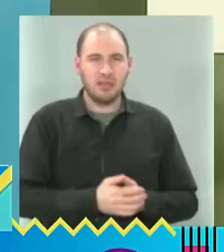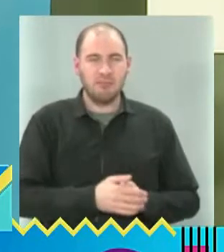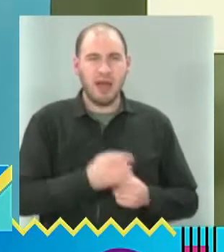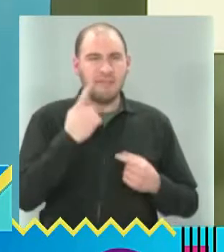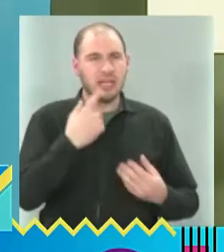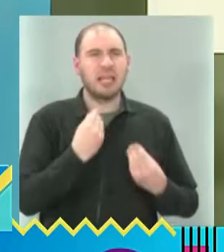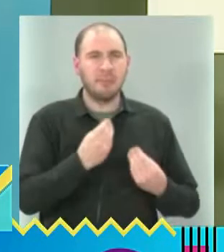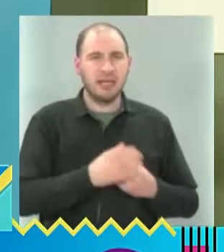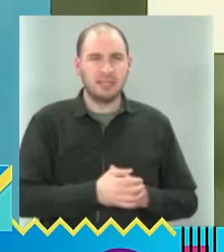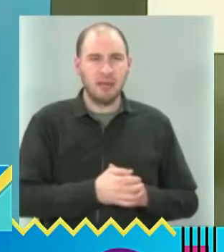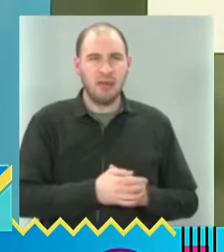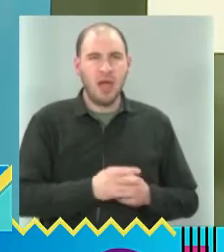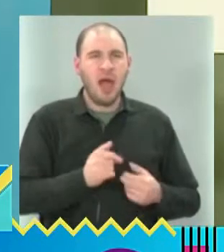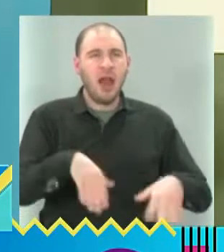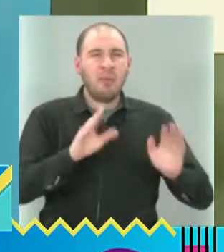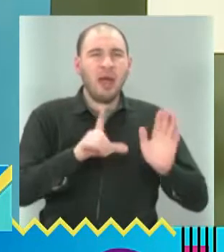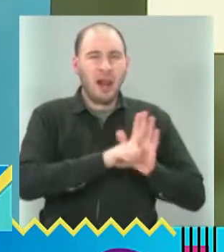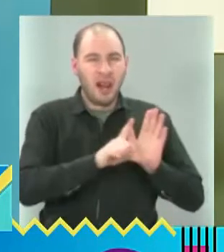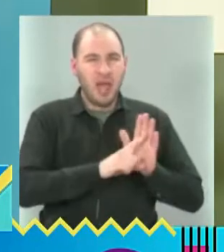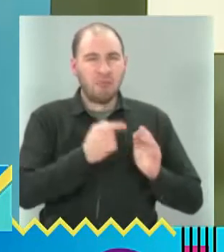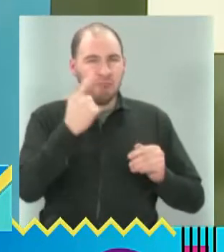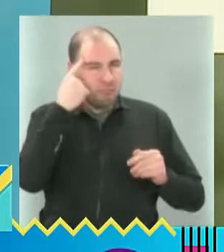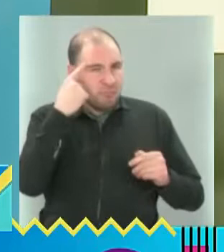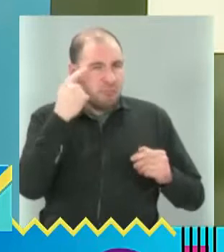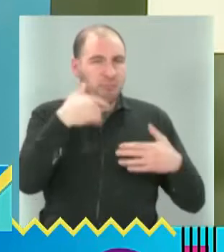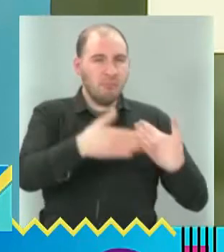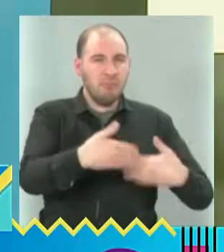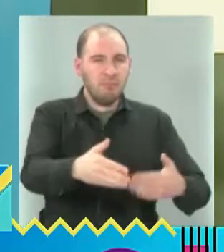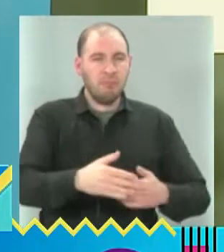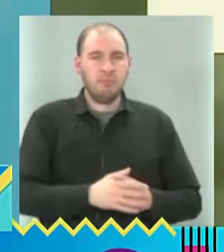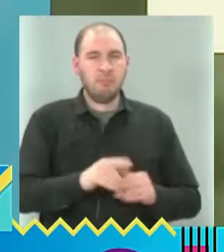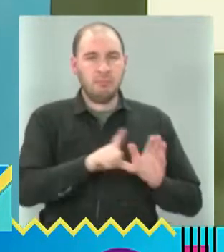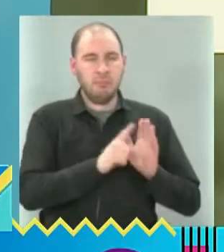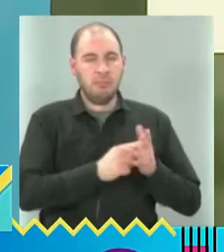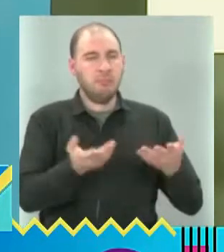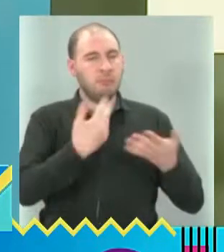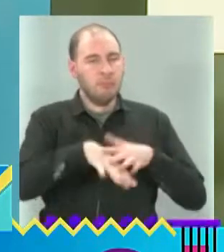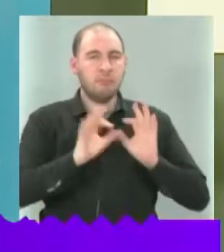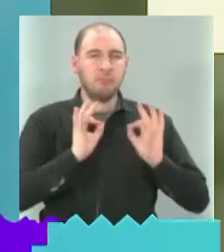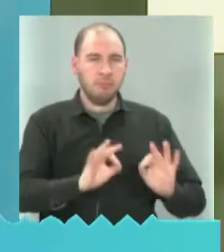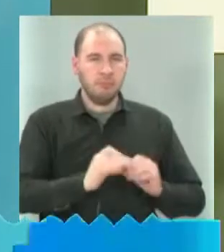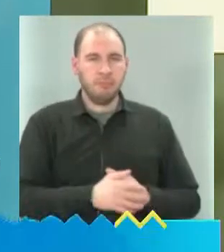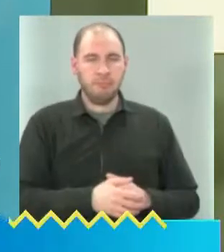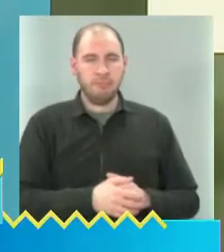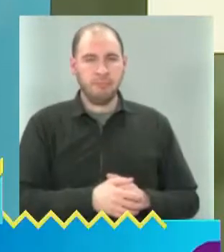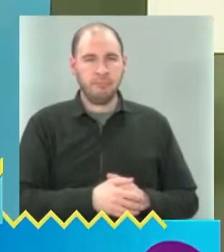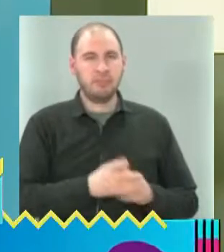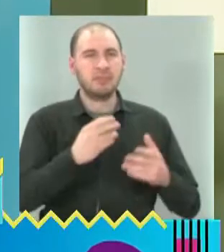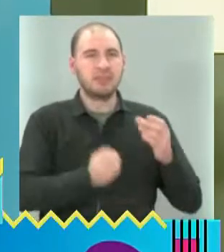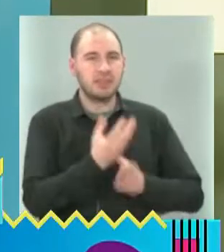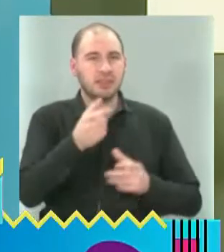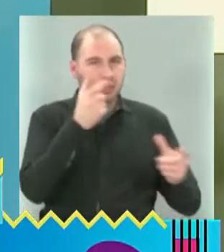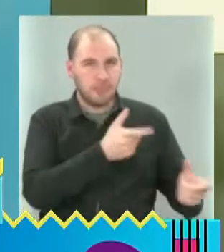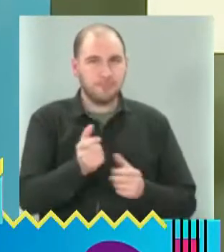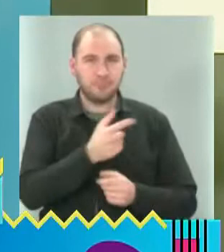¿qué pasa con una posible ley, si se está pensando, si se está avanzando, de una ley integral, ¿sí? Que pueda generar